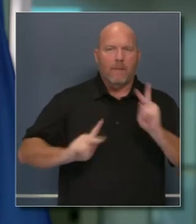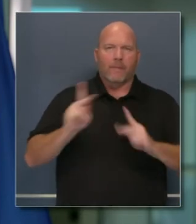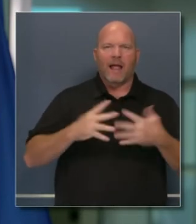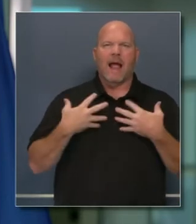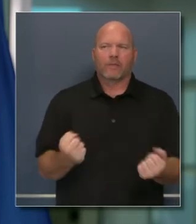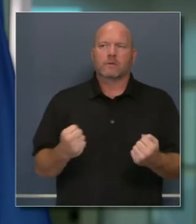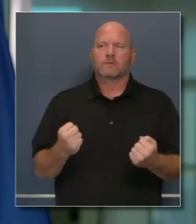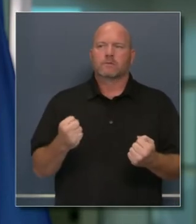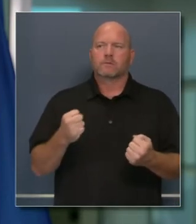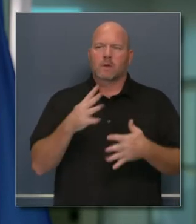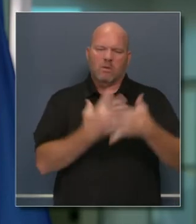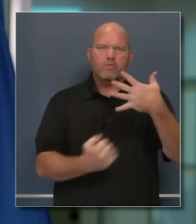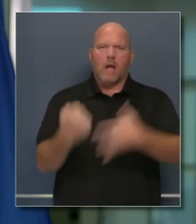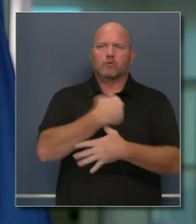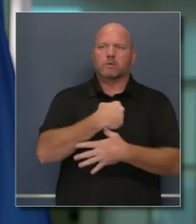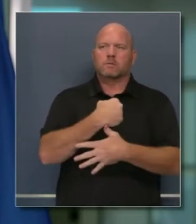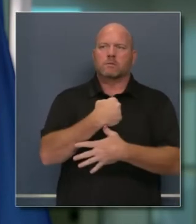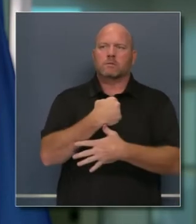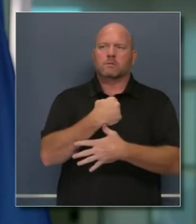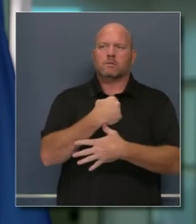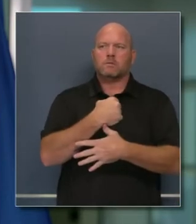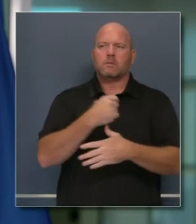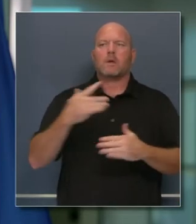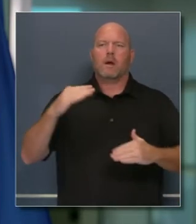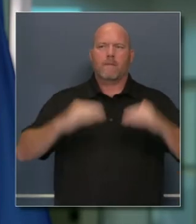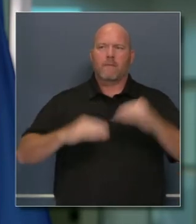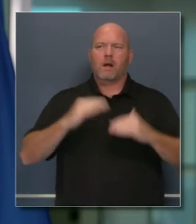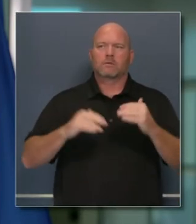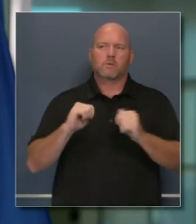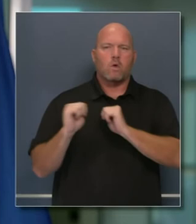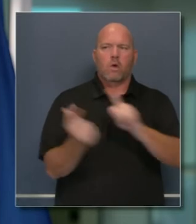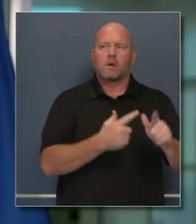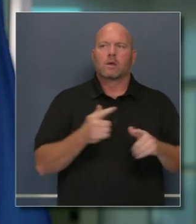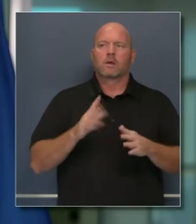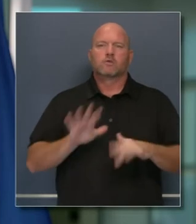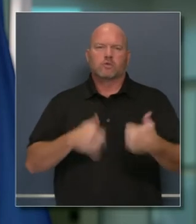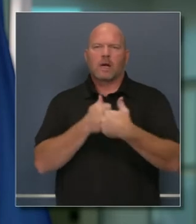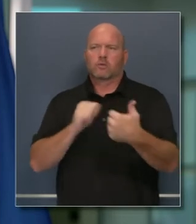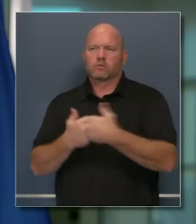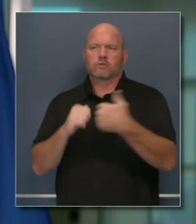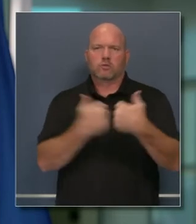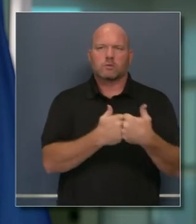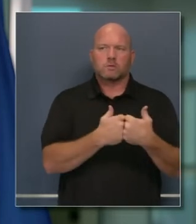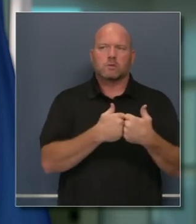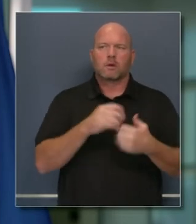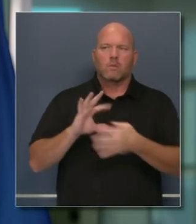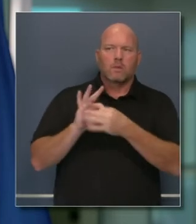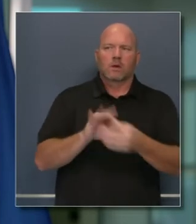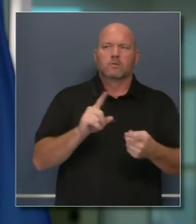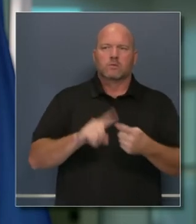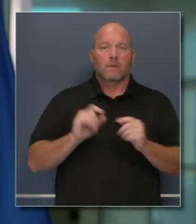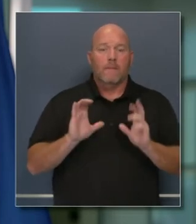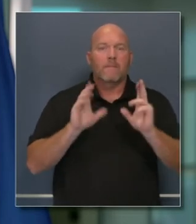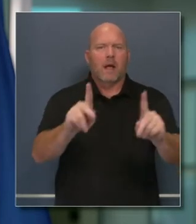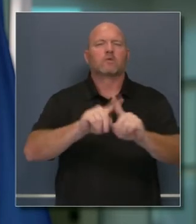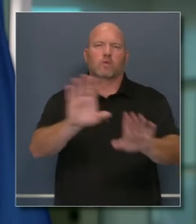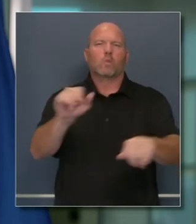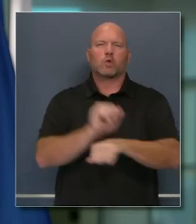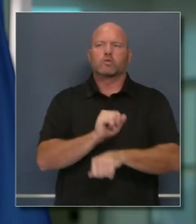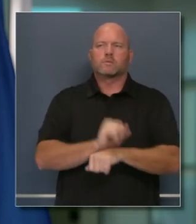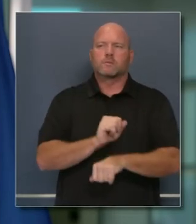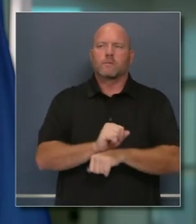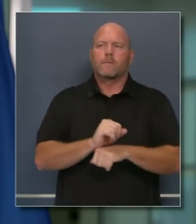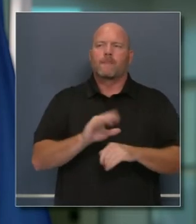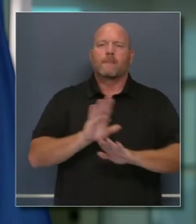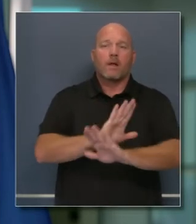primera prioridad la salud de la gente, balanceando todos estos retos para poder conseguir que la gente